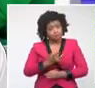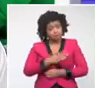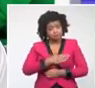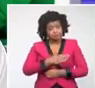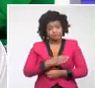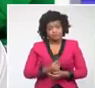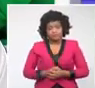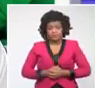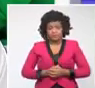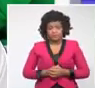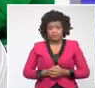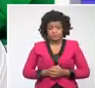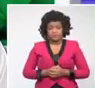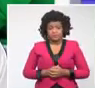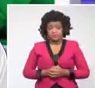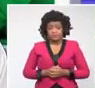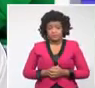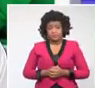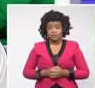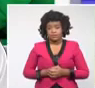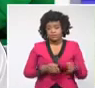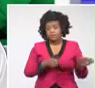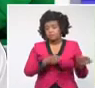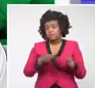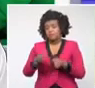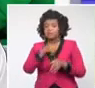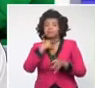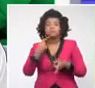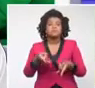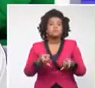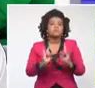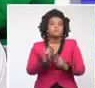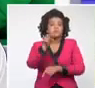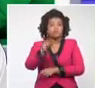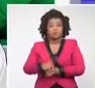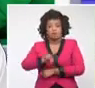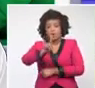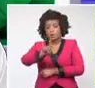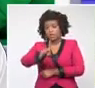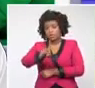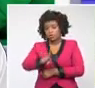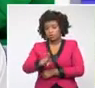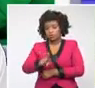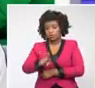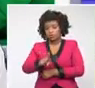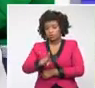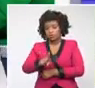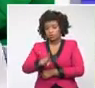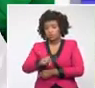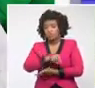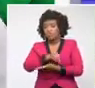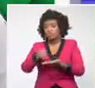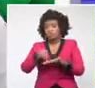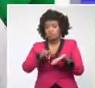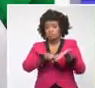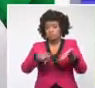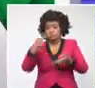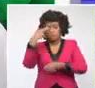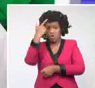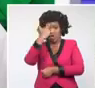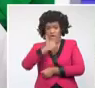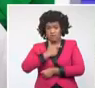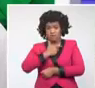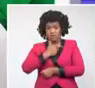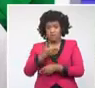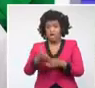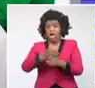Fallece un paciente de 91 años de edad del municipio Baraguá, en la provincia de Ciego de Ávila, contacto de un